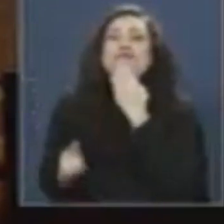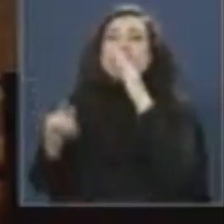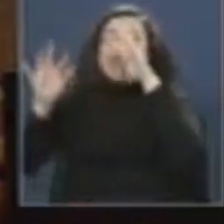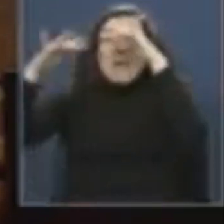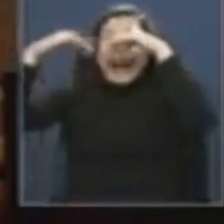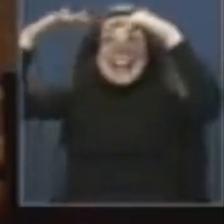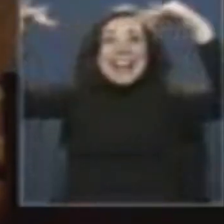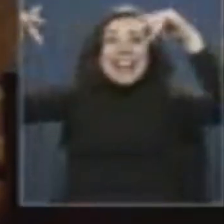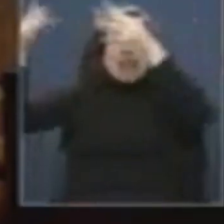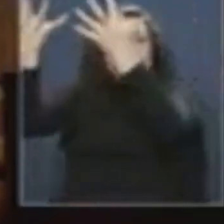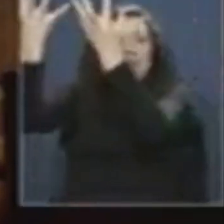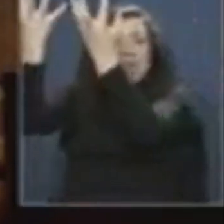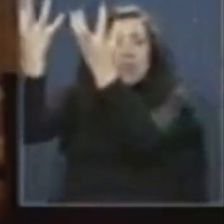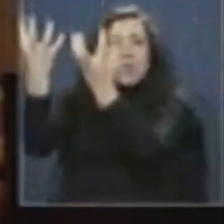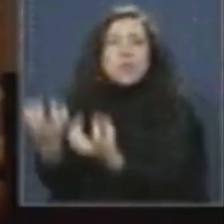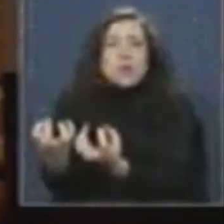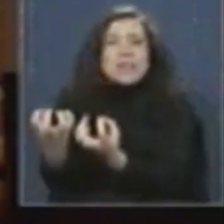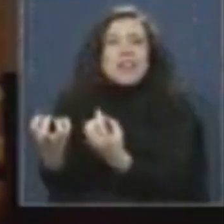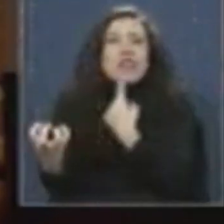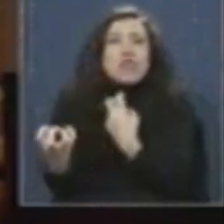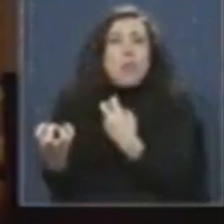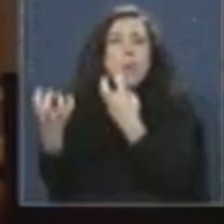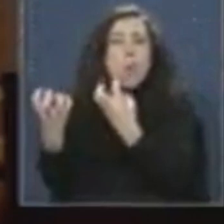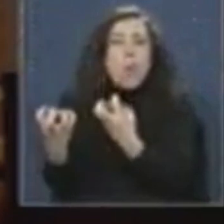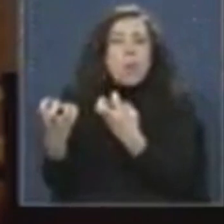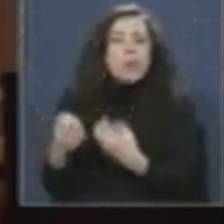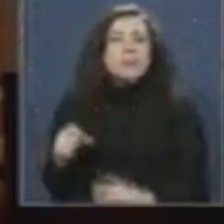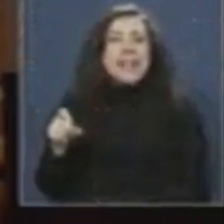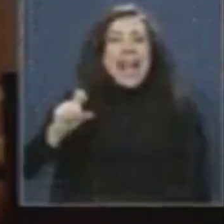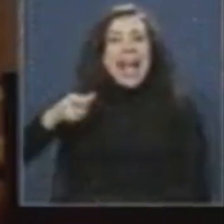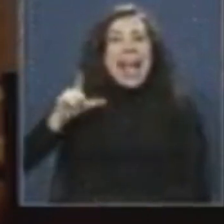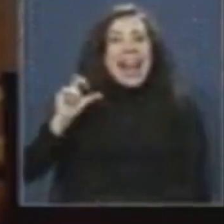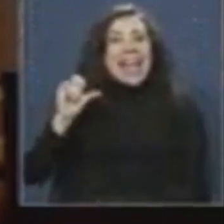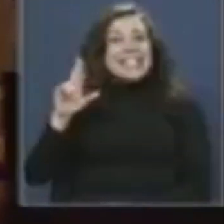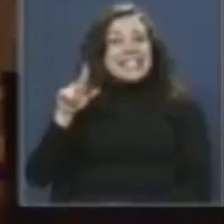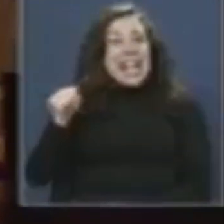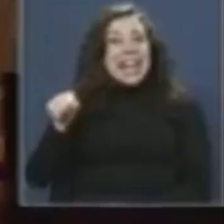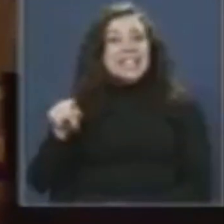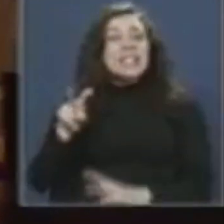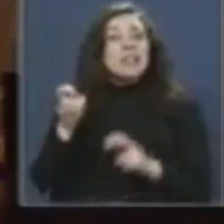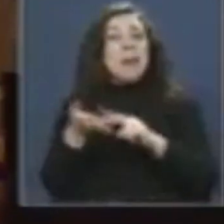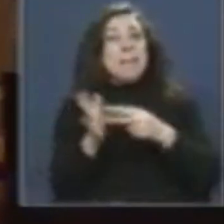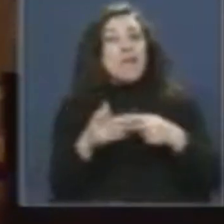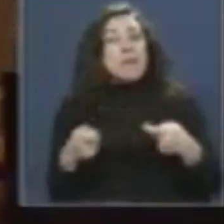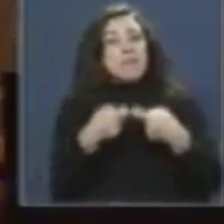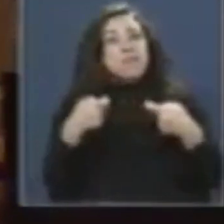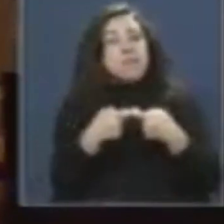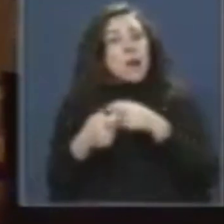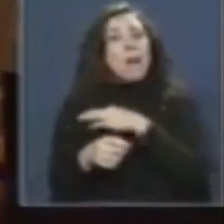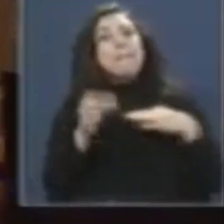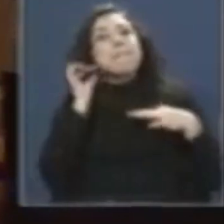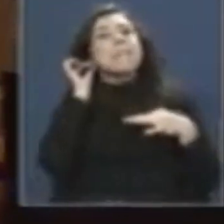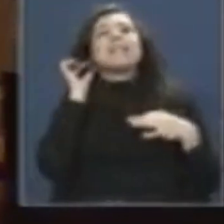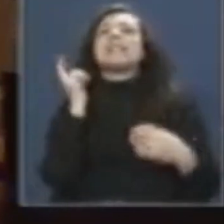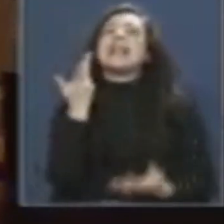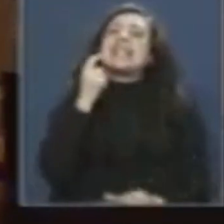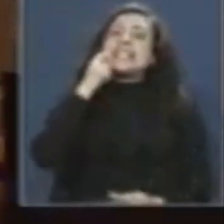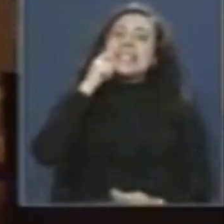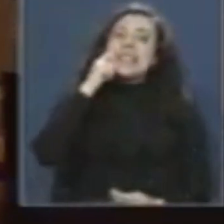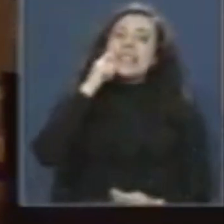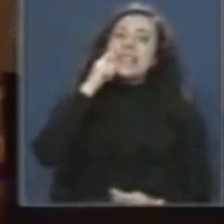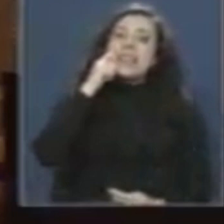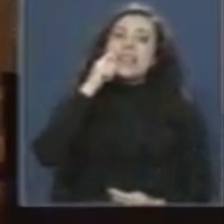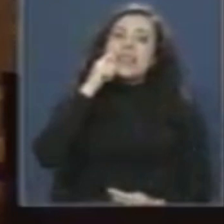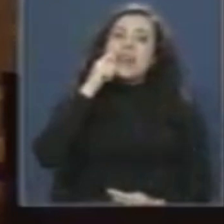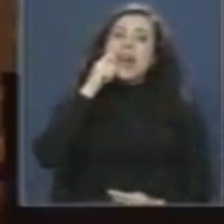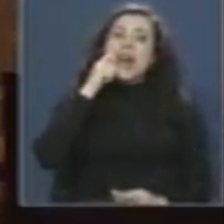compone. Eso, presidente, y es el meollo de la polémica con la ministra, significa contravenir